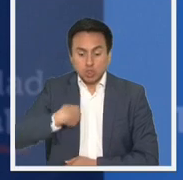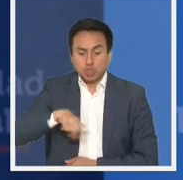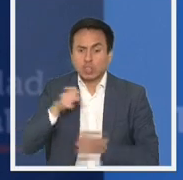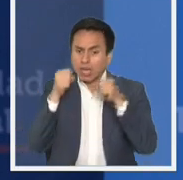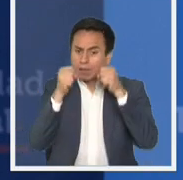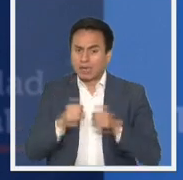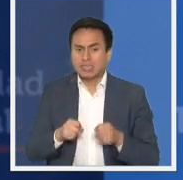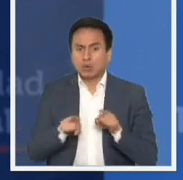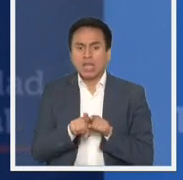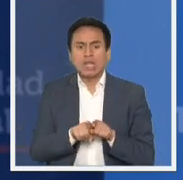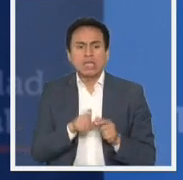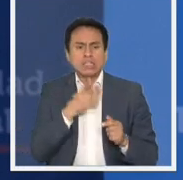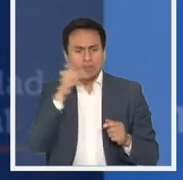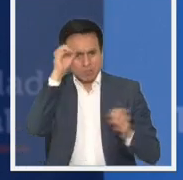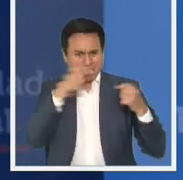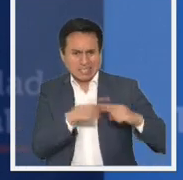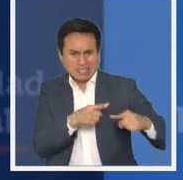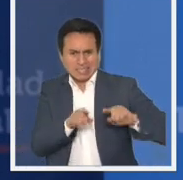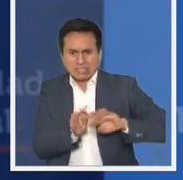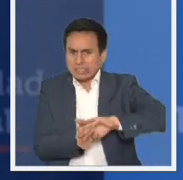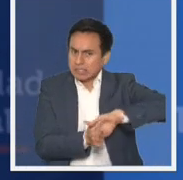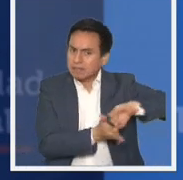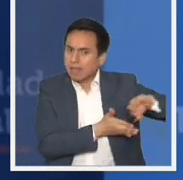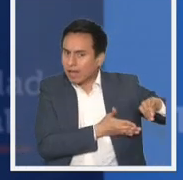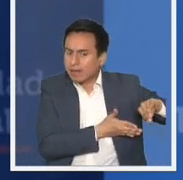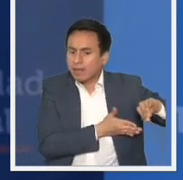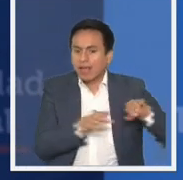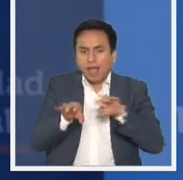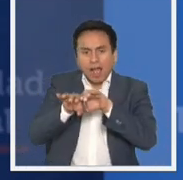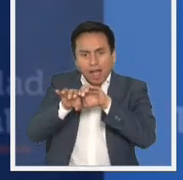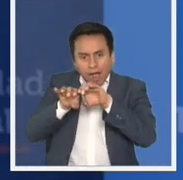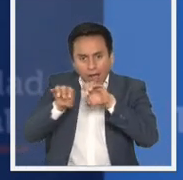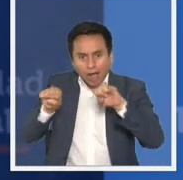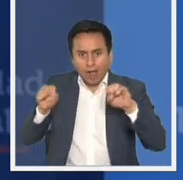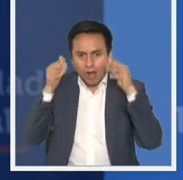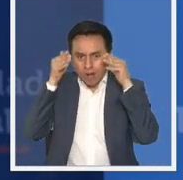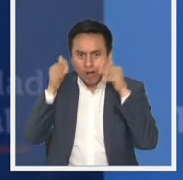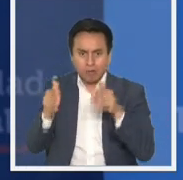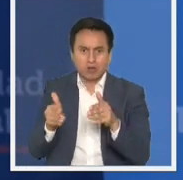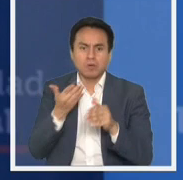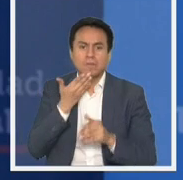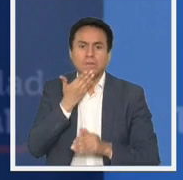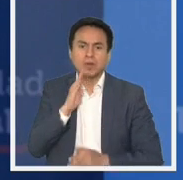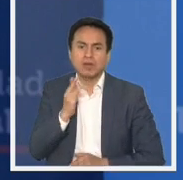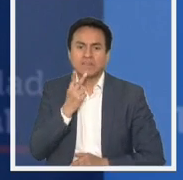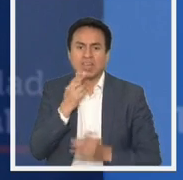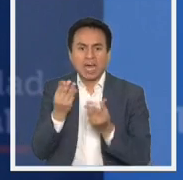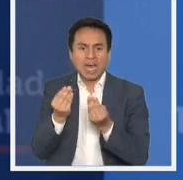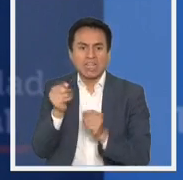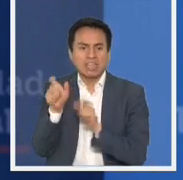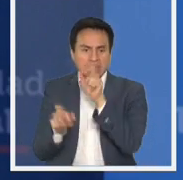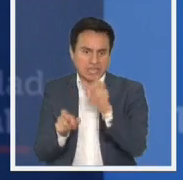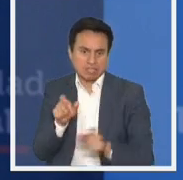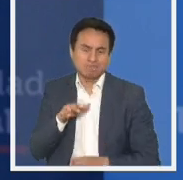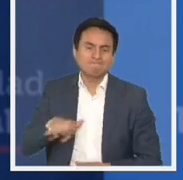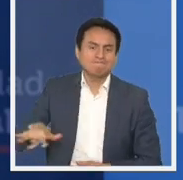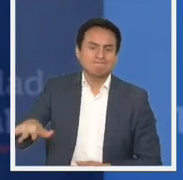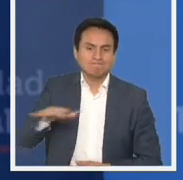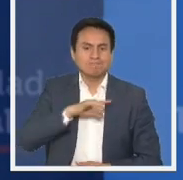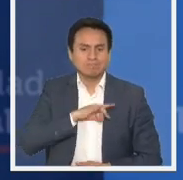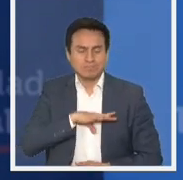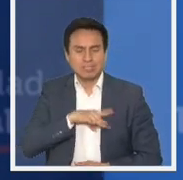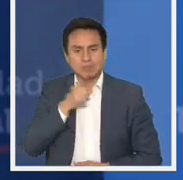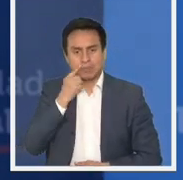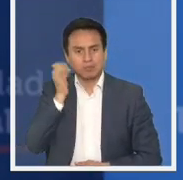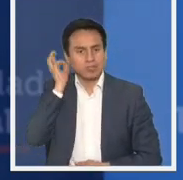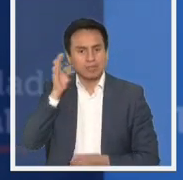seamos capaces de dejar nuestras diferencias de lado y llegar a acuerdos que mejoren la calidad de vida de los